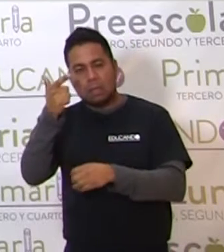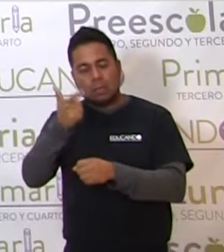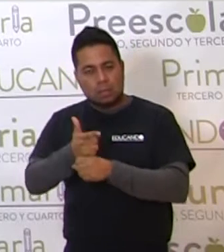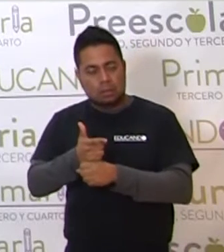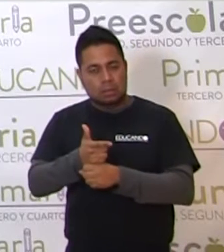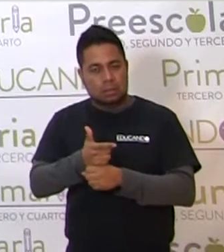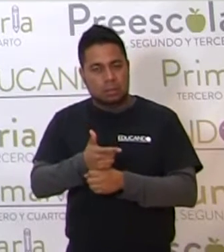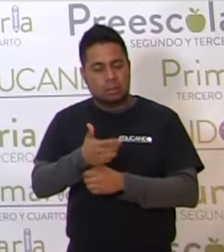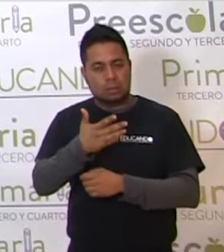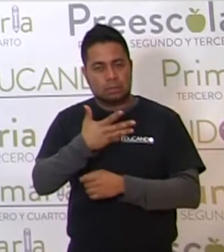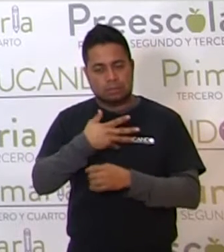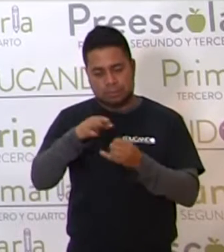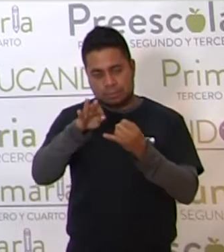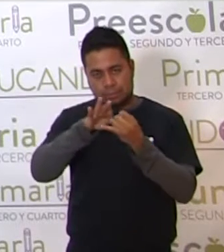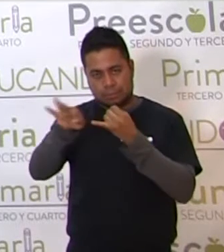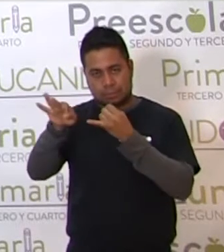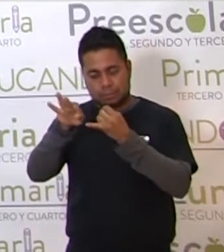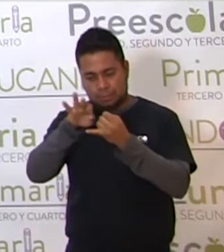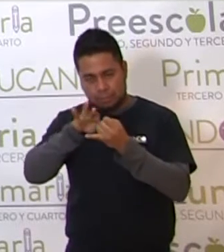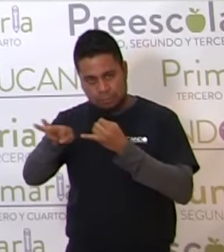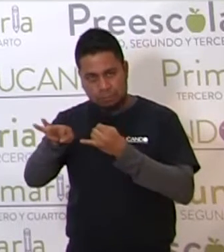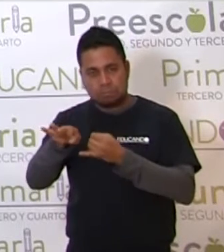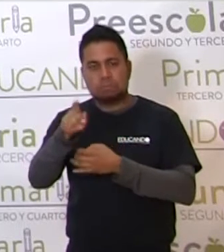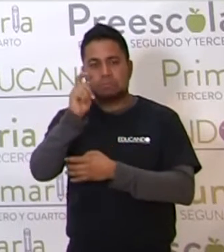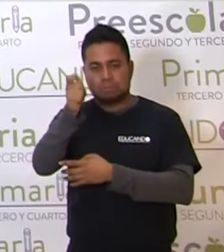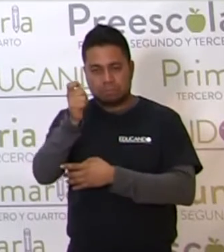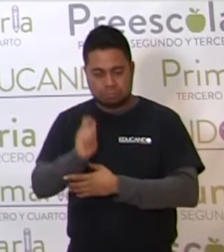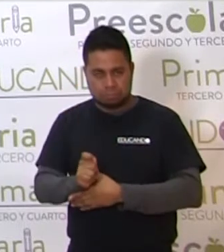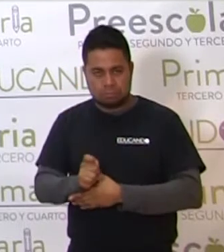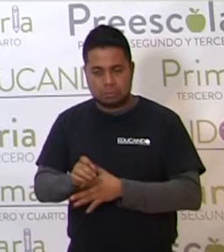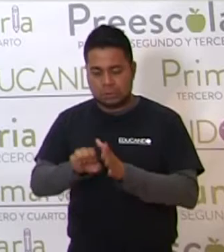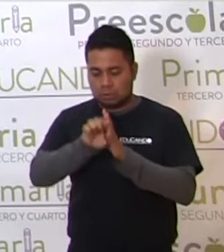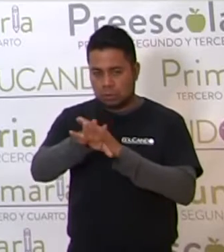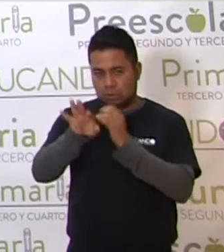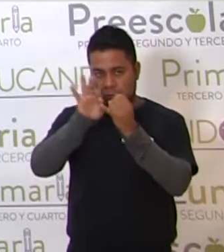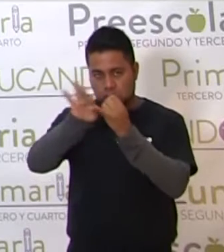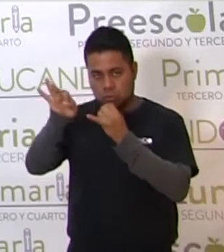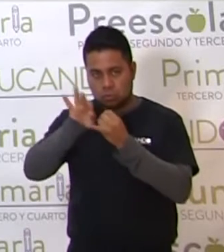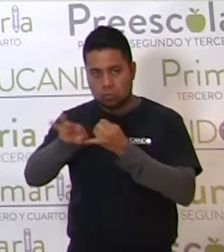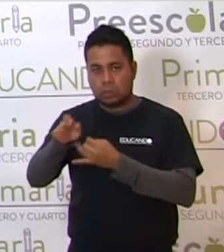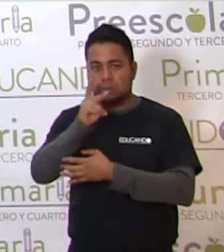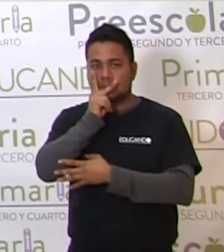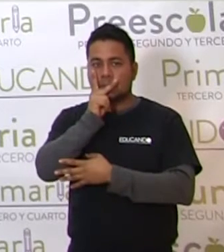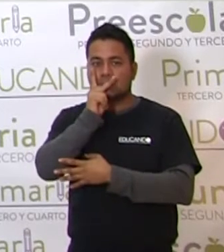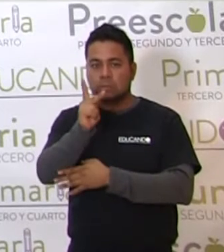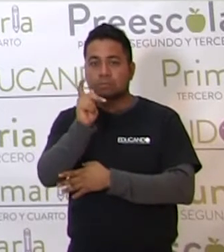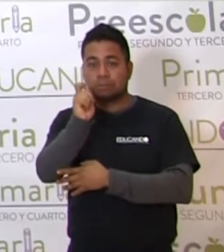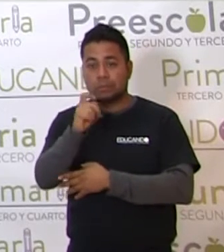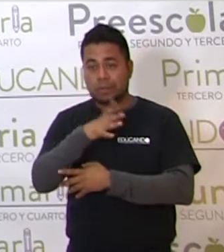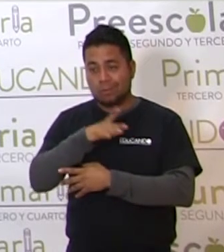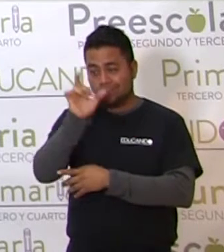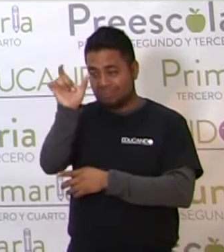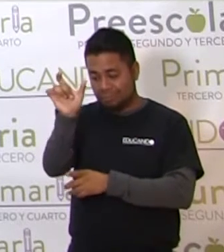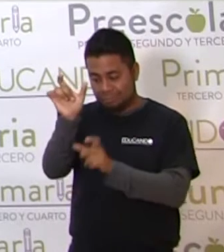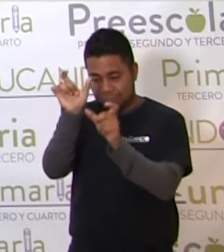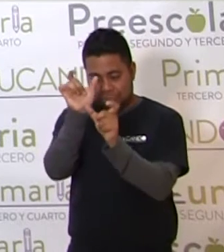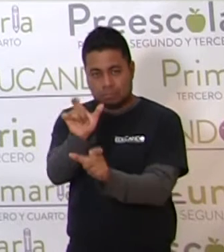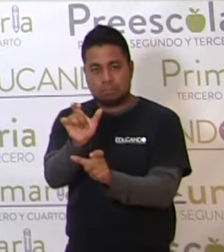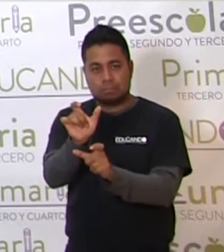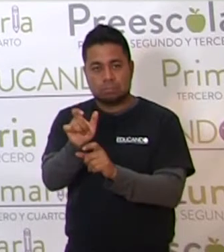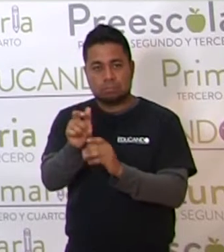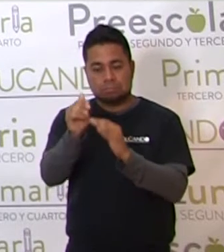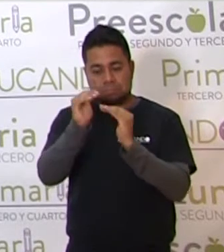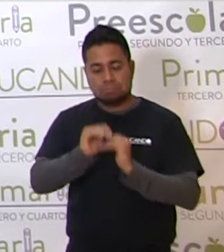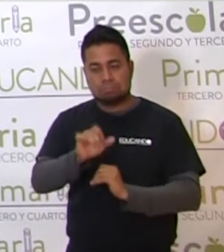cuenta que la última bien la última palabra esta que tenemos acá y